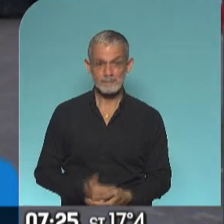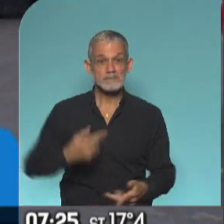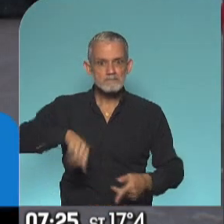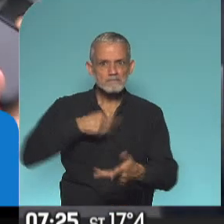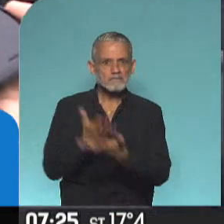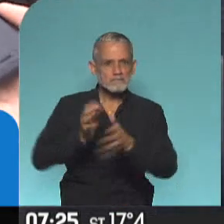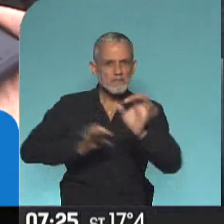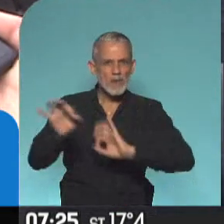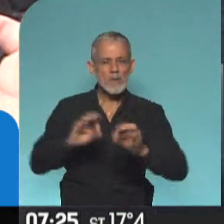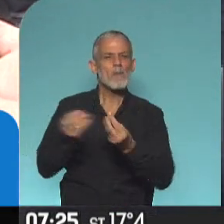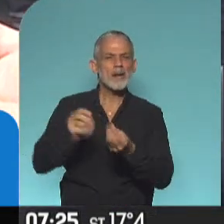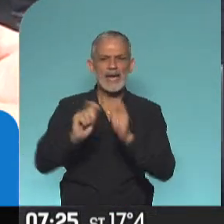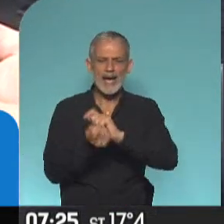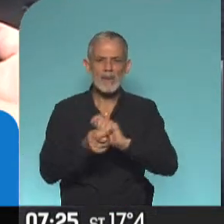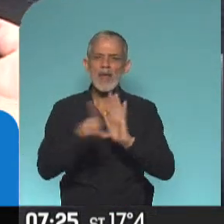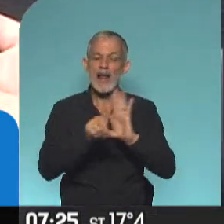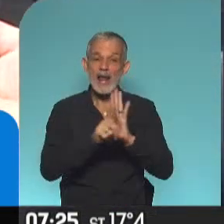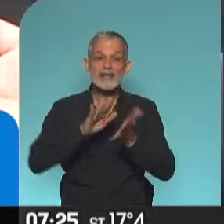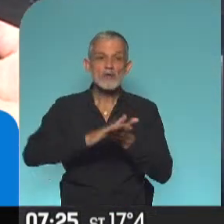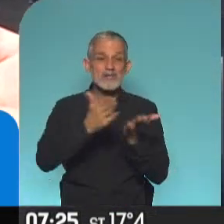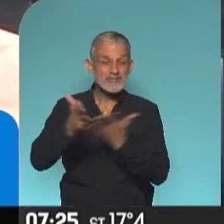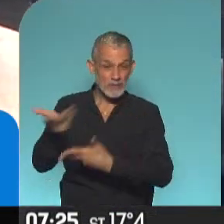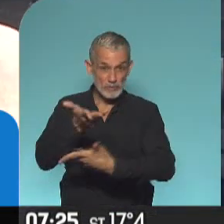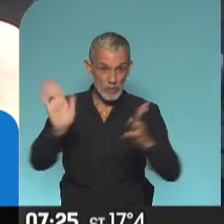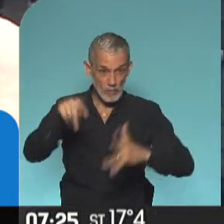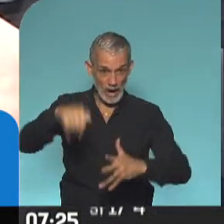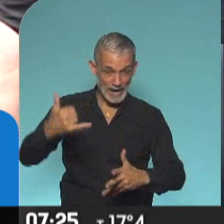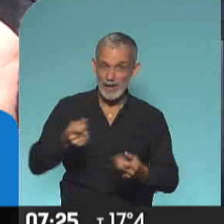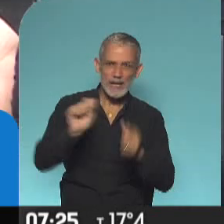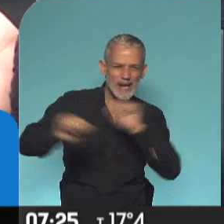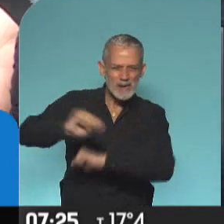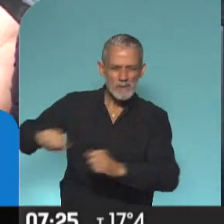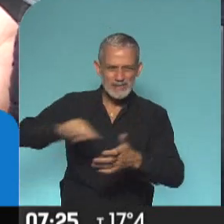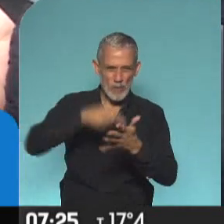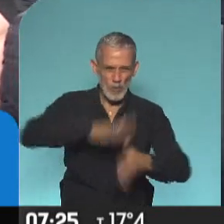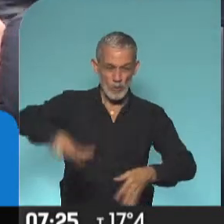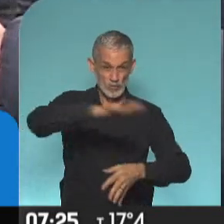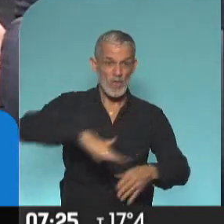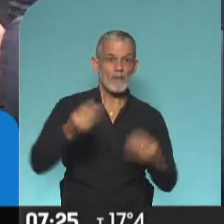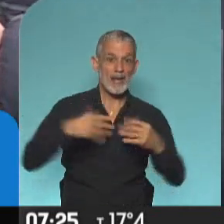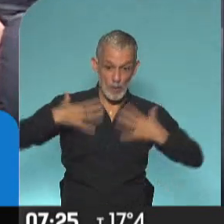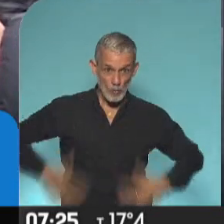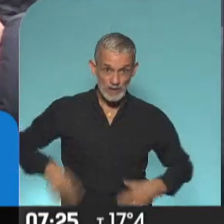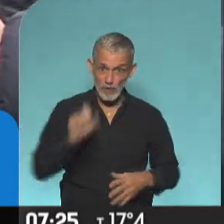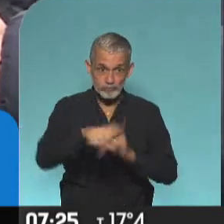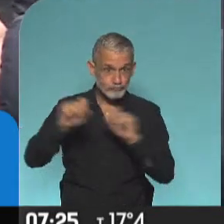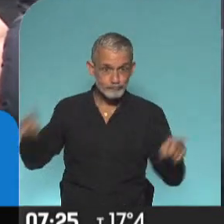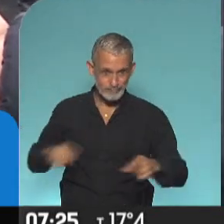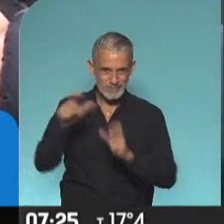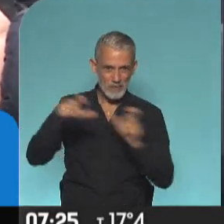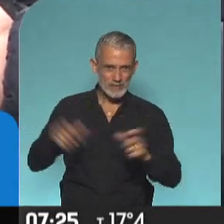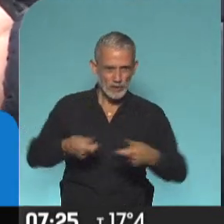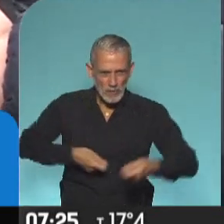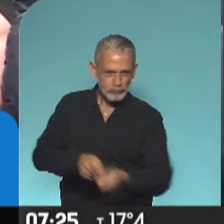Estamos presentando un proyecto para modificar la ley de servicio público de higiene urbana. ¿Para qué? Básicamente para que los uniformes de los recolectores de